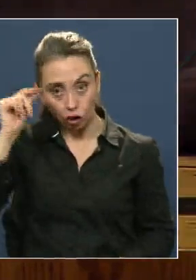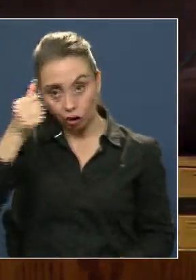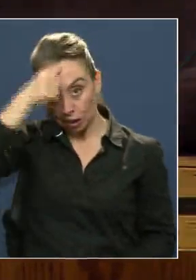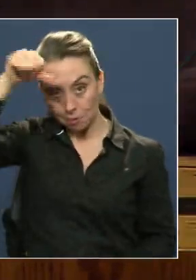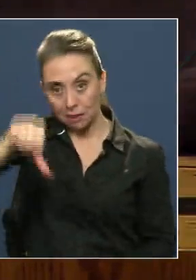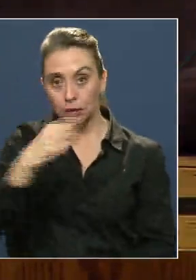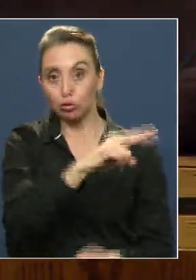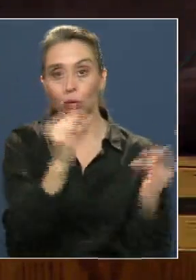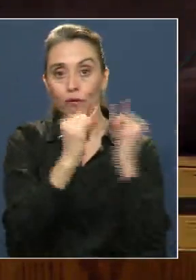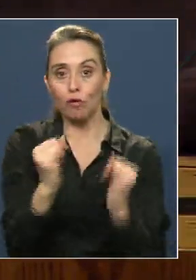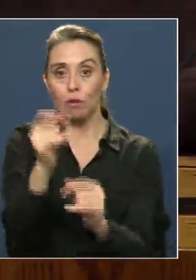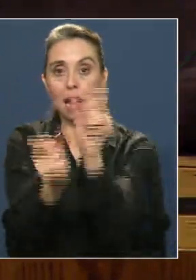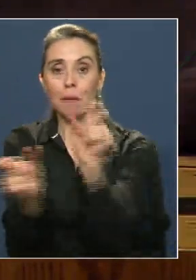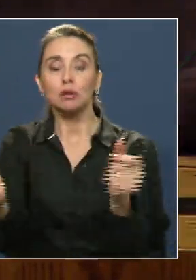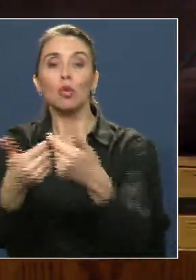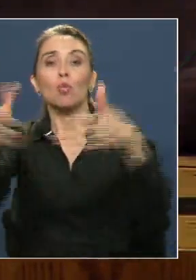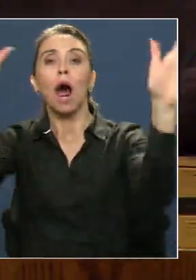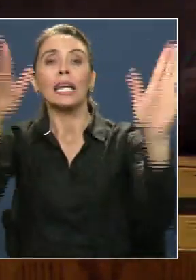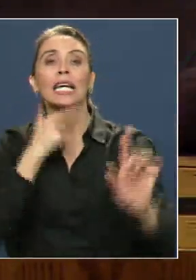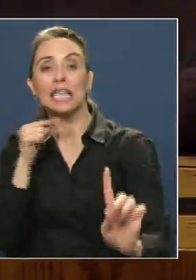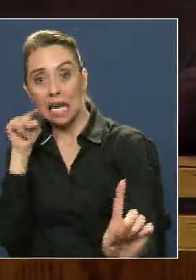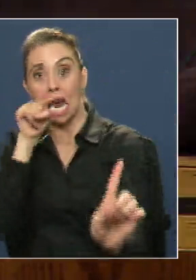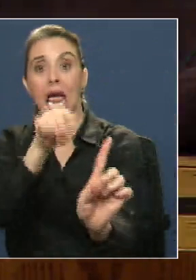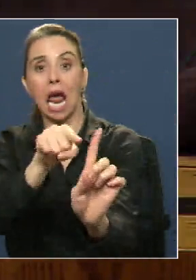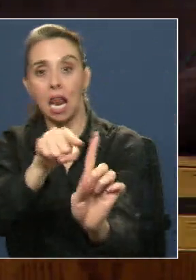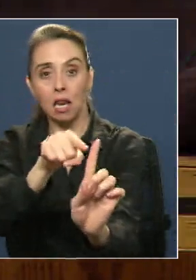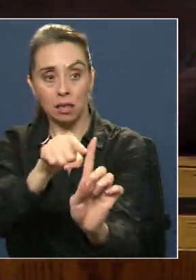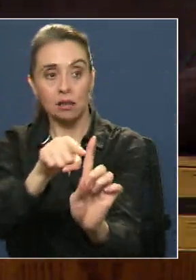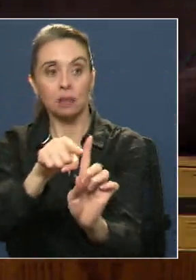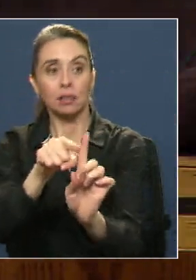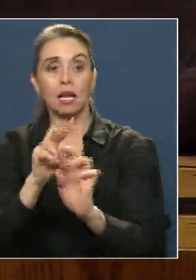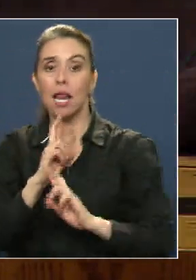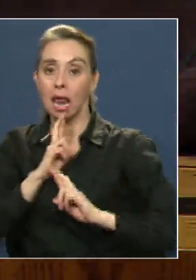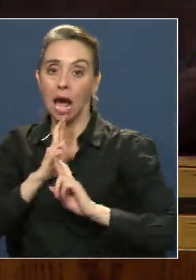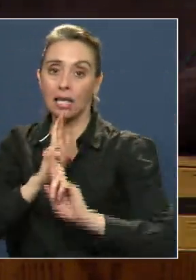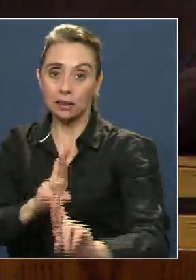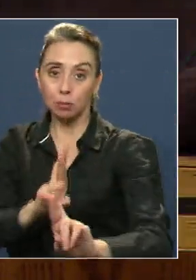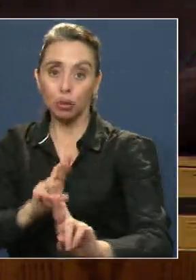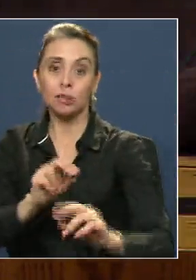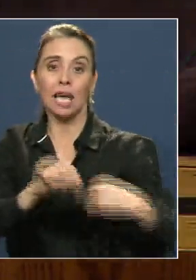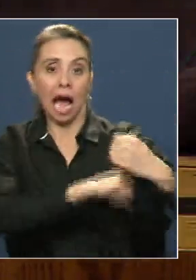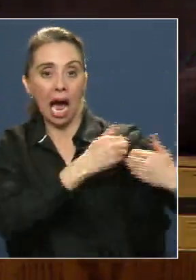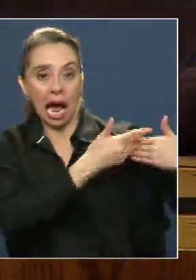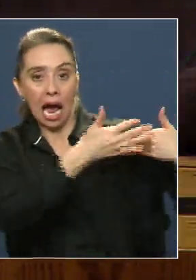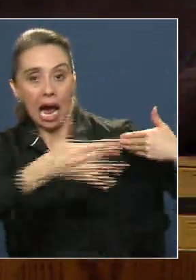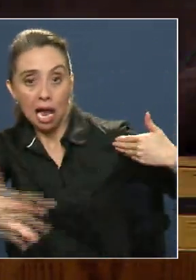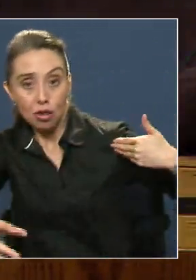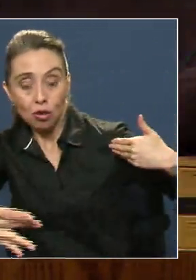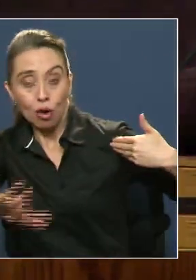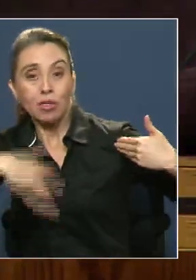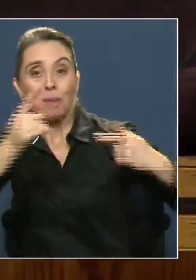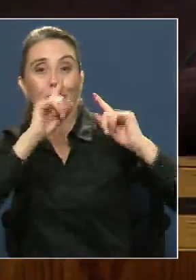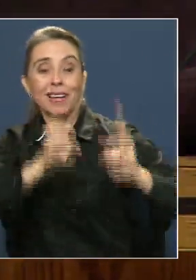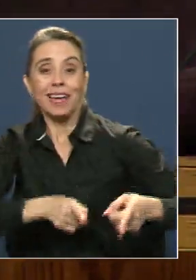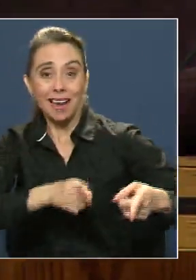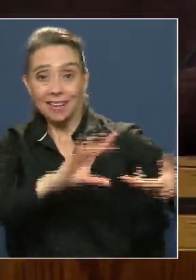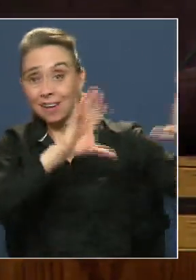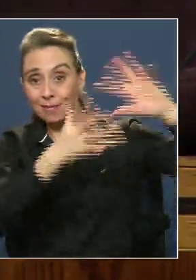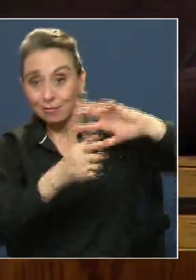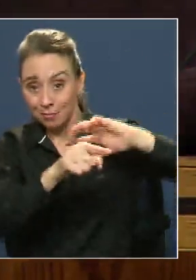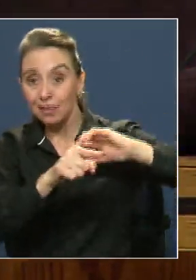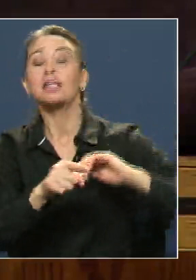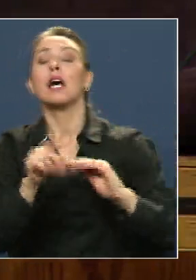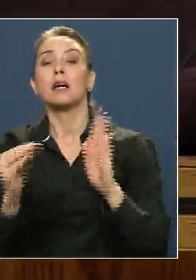su modo a quienes quisieran. La reacción contemporánea es reafirmar el principio de legalidad y